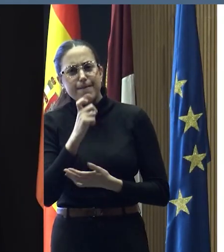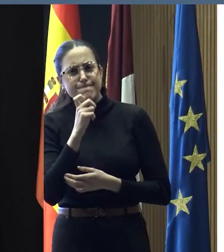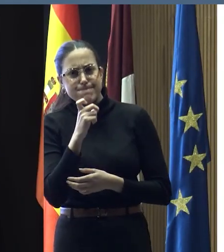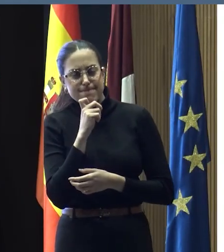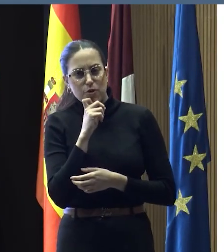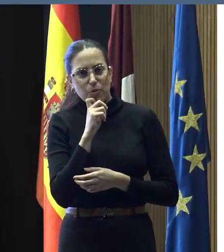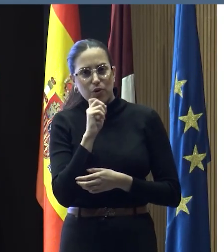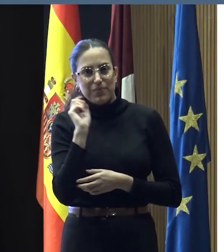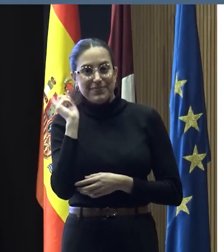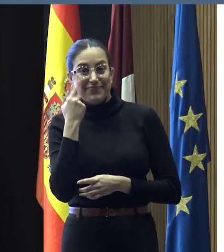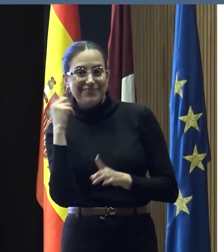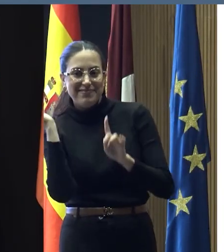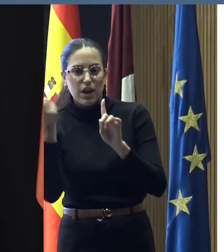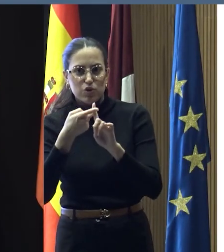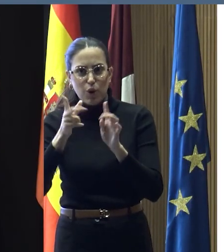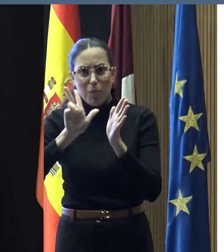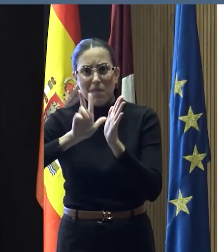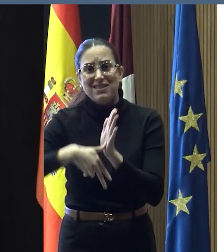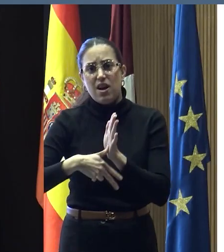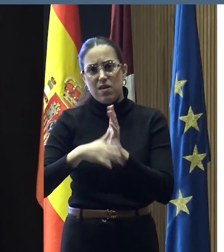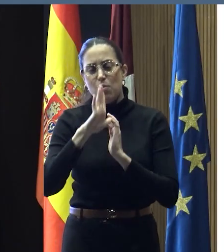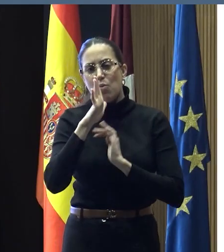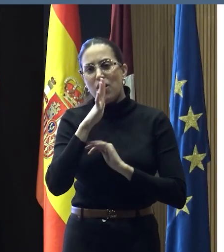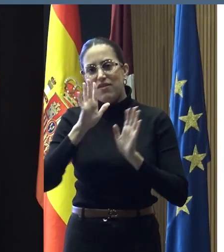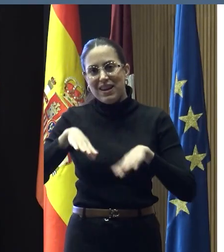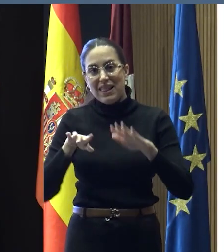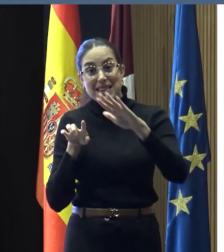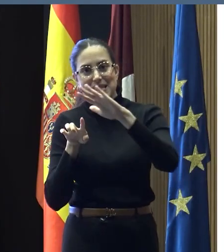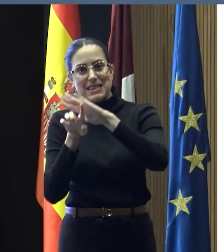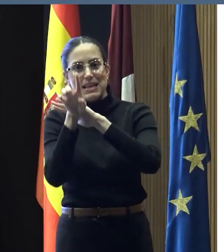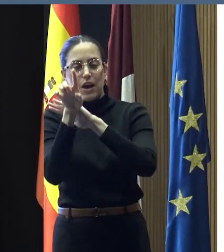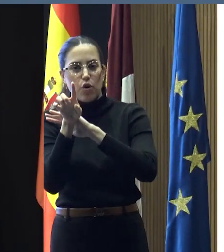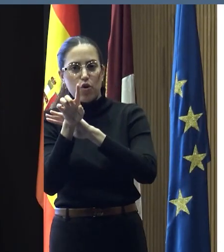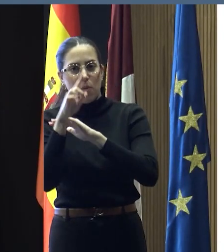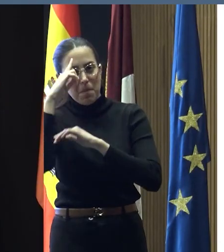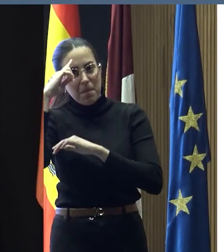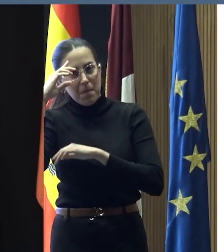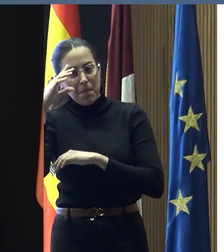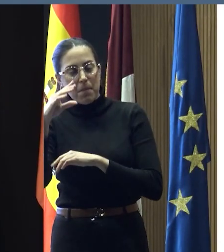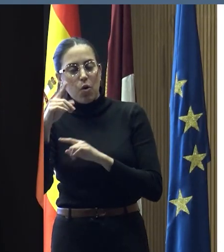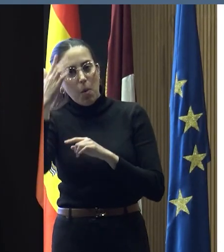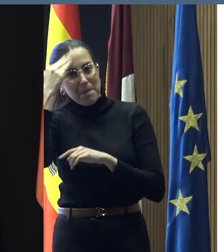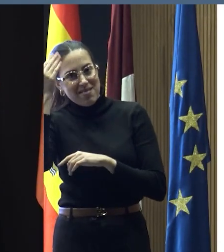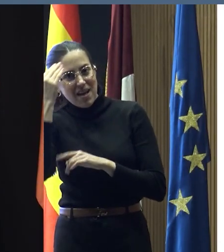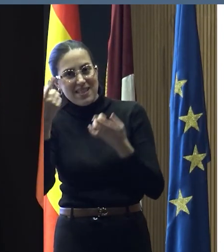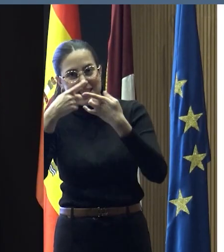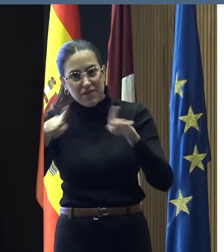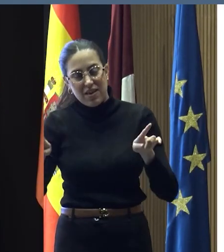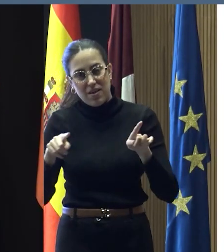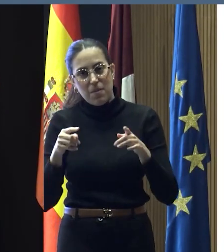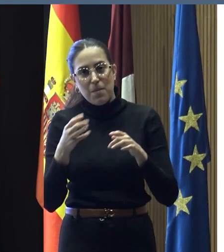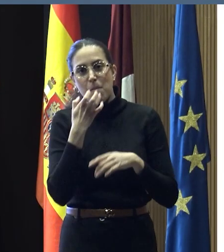se diagnostica más tarde porque tiene un desarrollo mental más